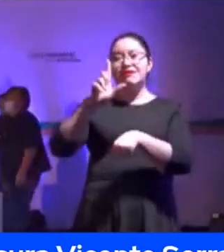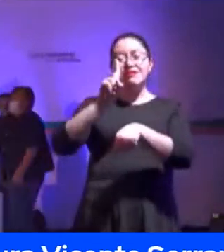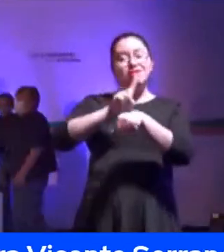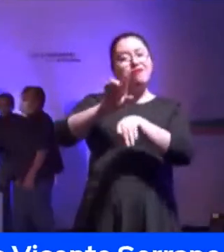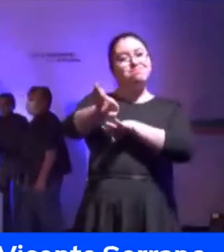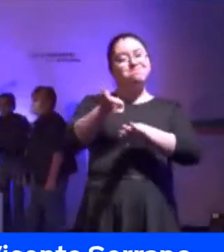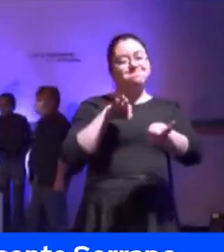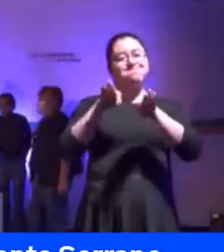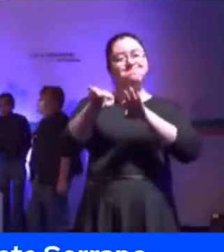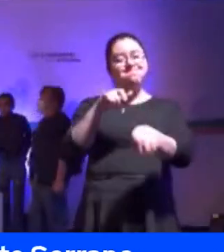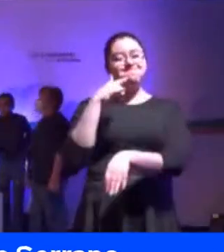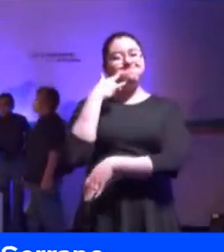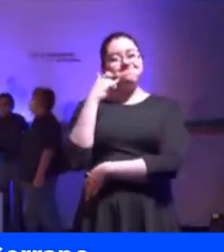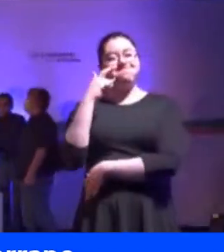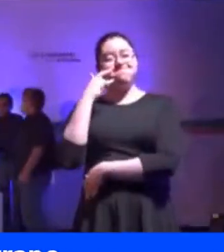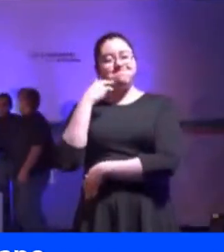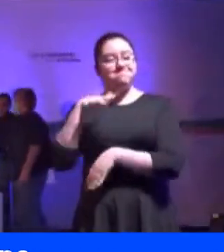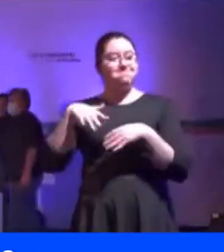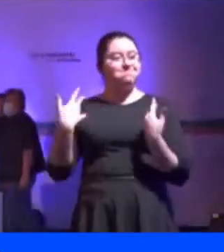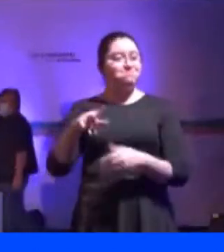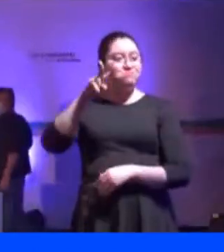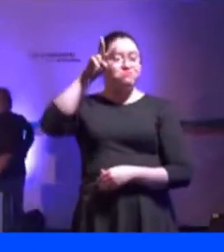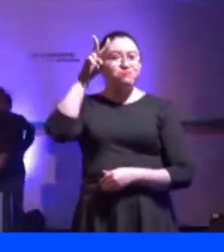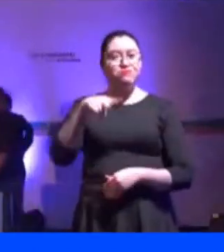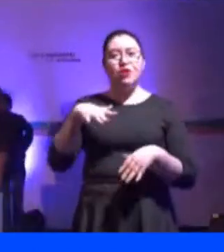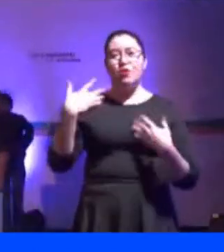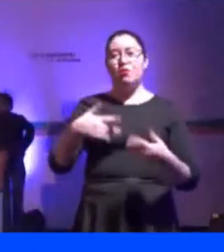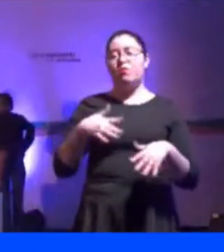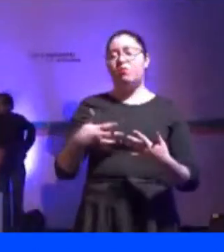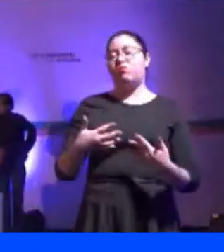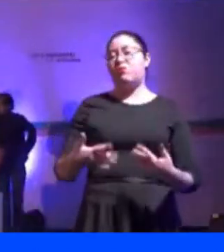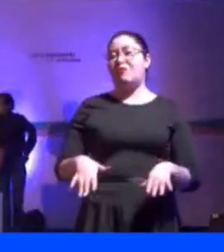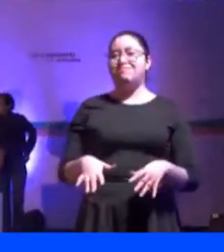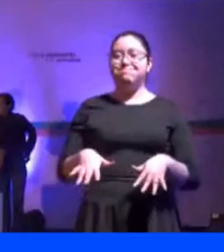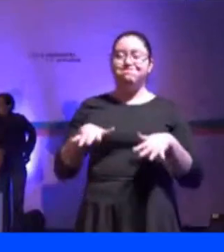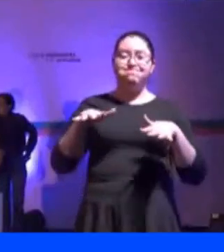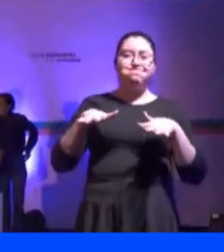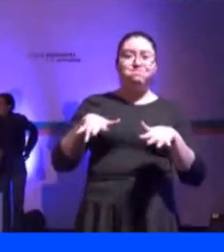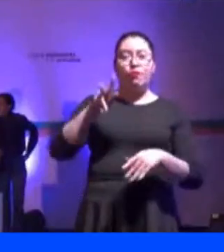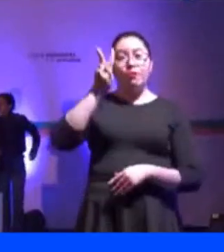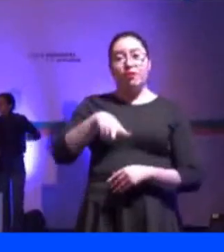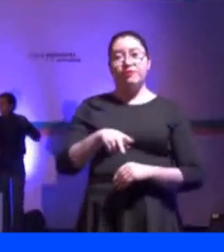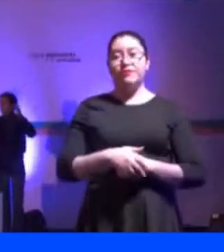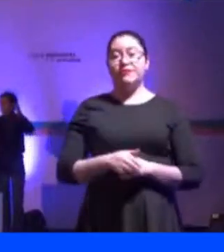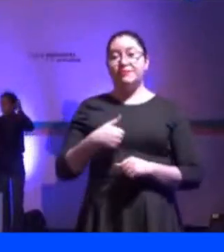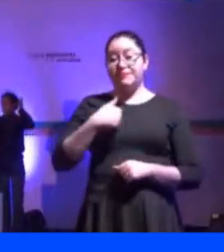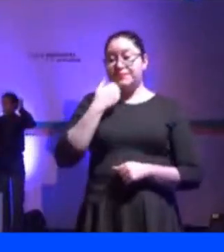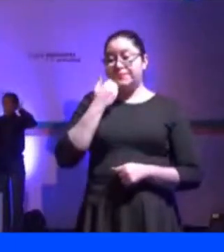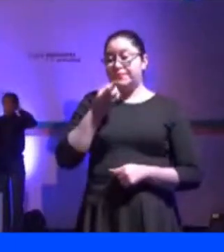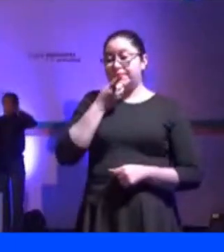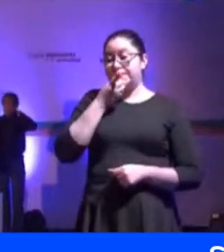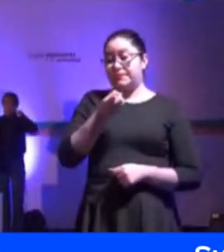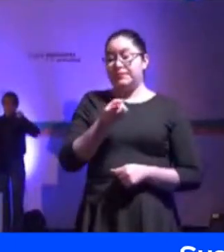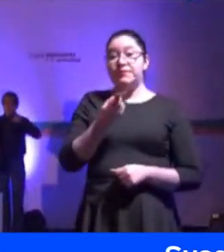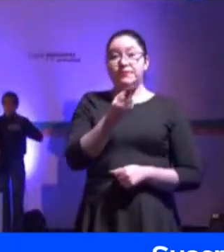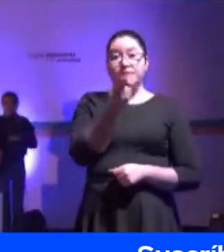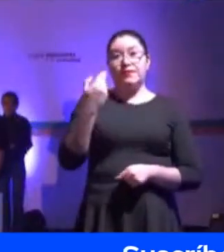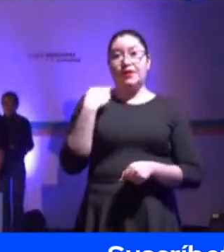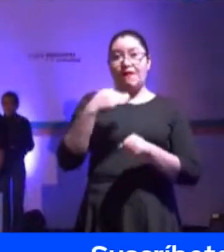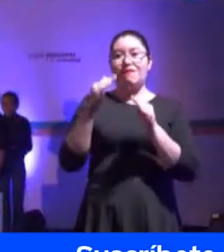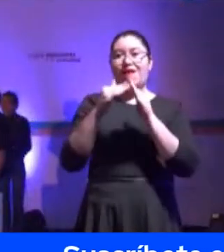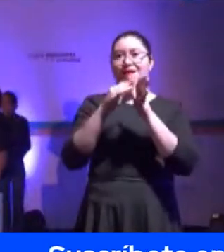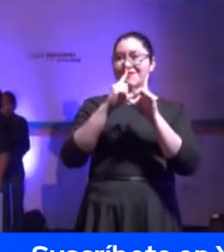feria. De verdad fue un trabajo enorme. Y quiero decirles que ustedes se van a su casa,